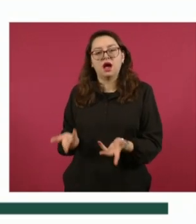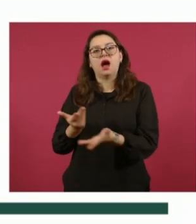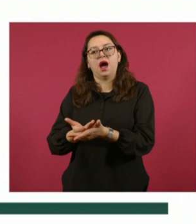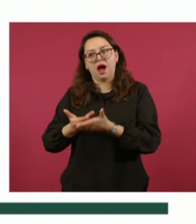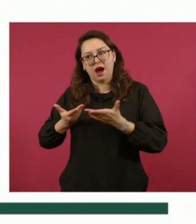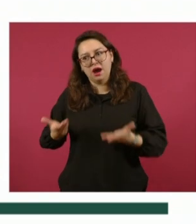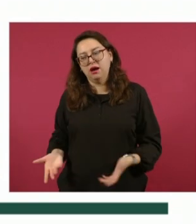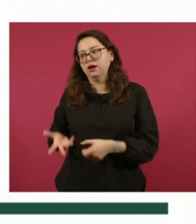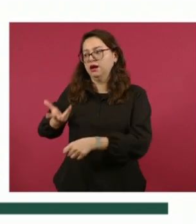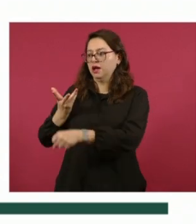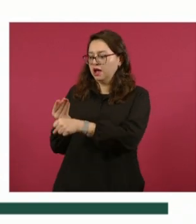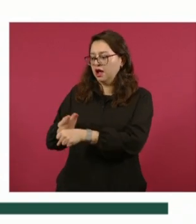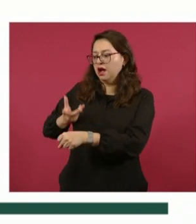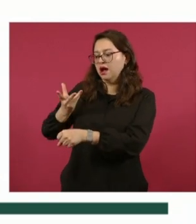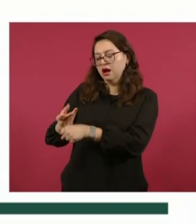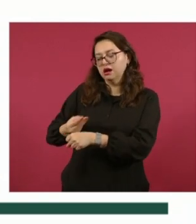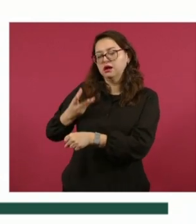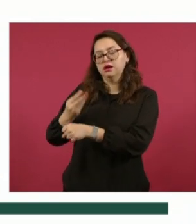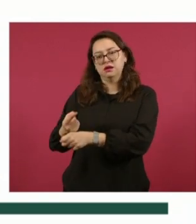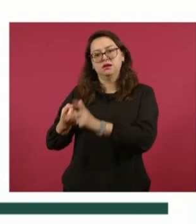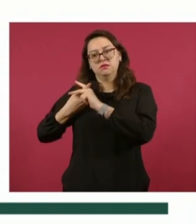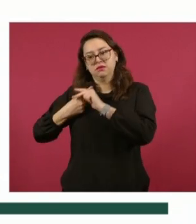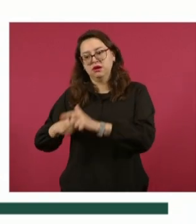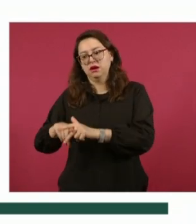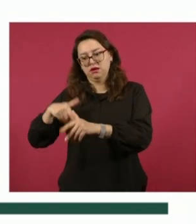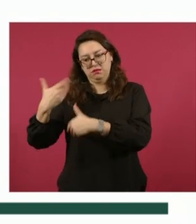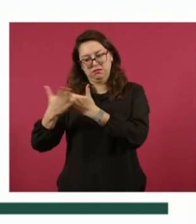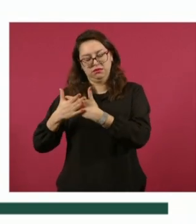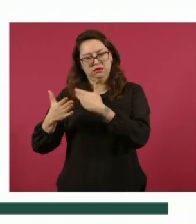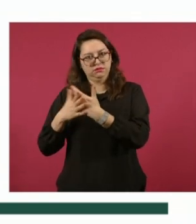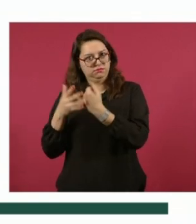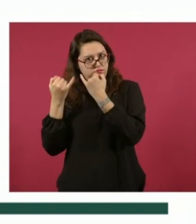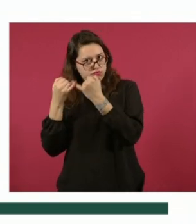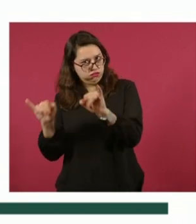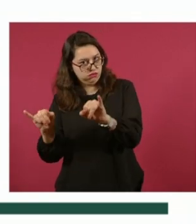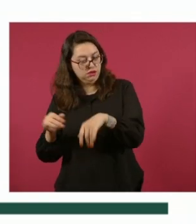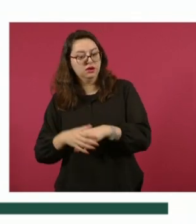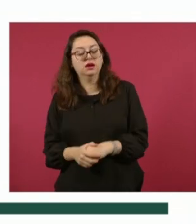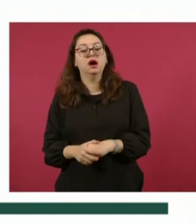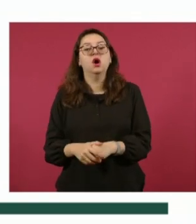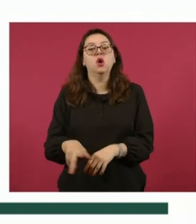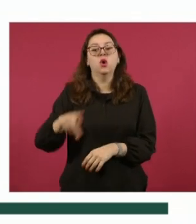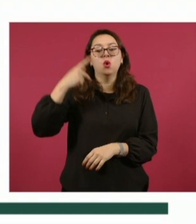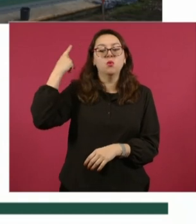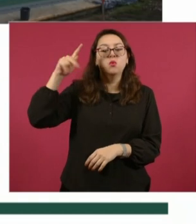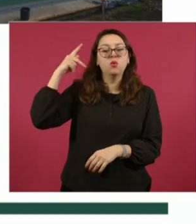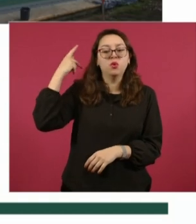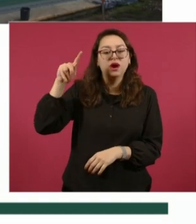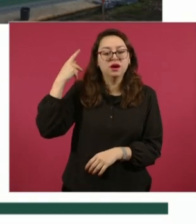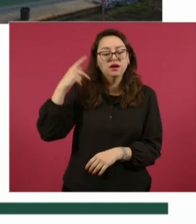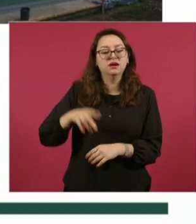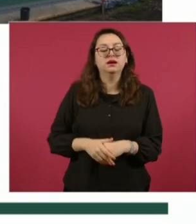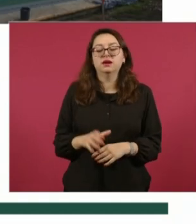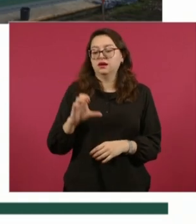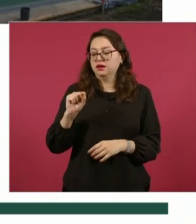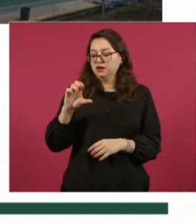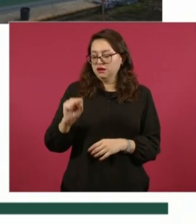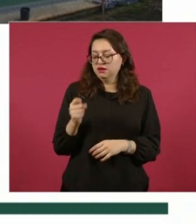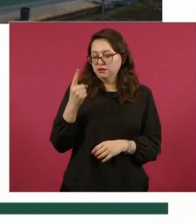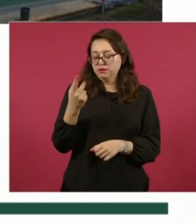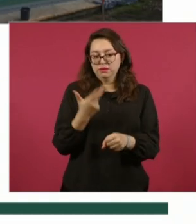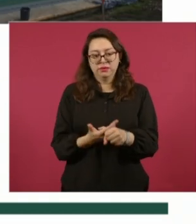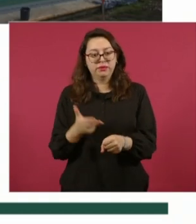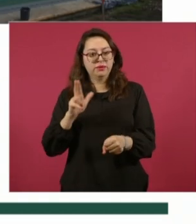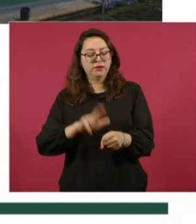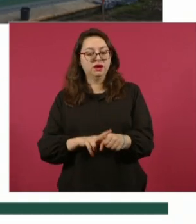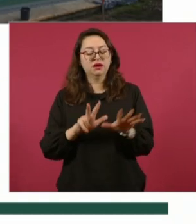que ya tiene en este momento trabajos para su puesta en marcha. En caso de Puebla, para la rehabilitación de 61 hospitales